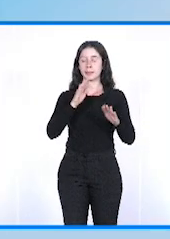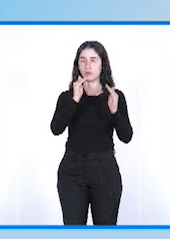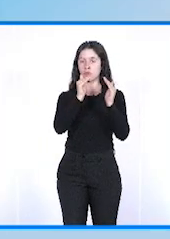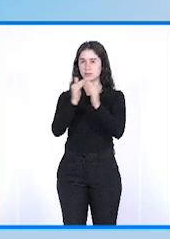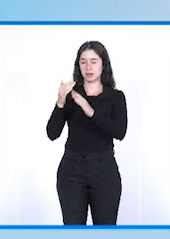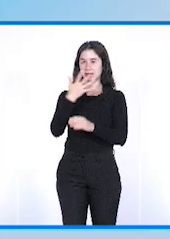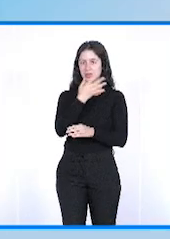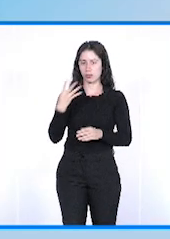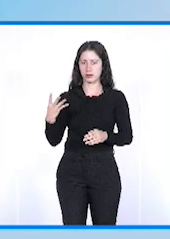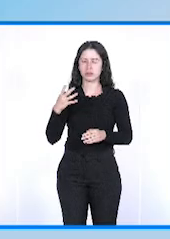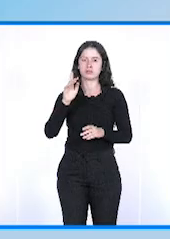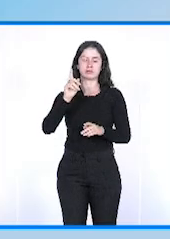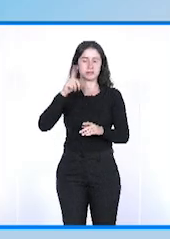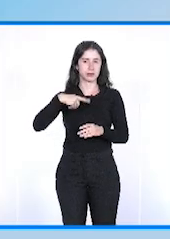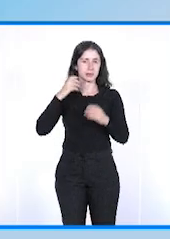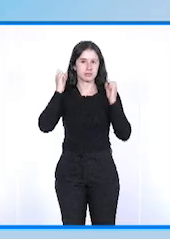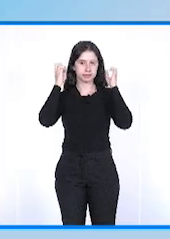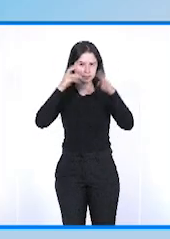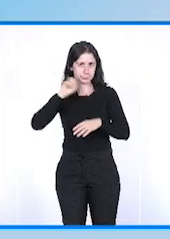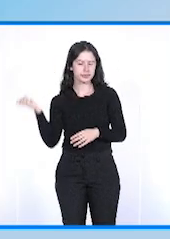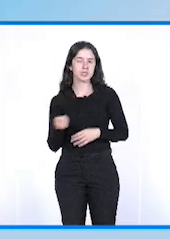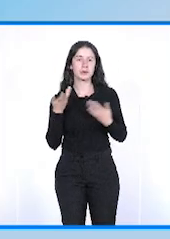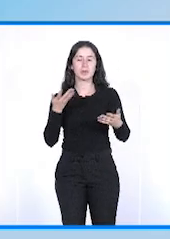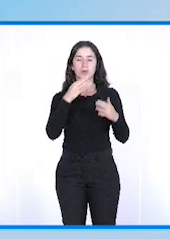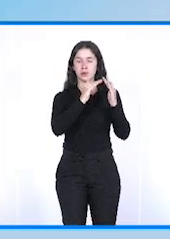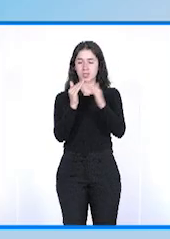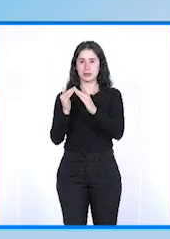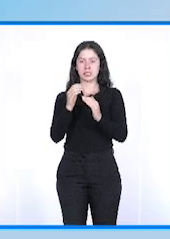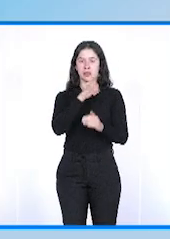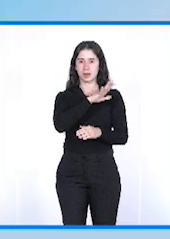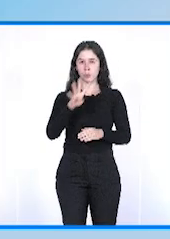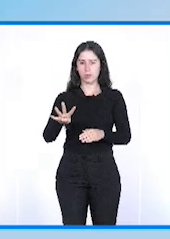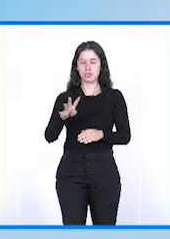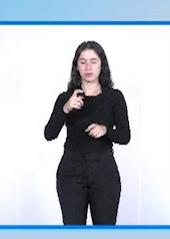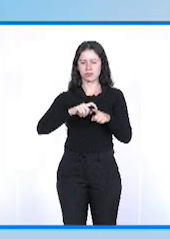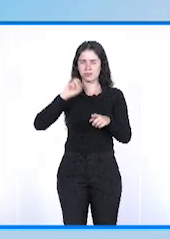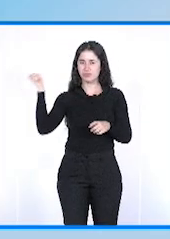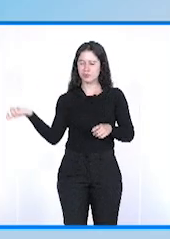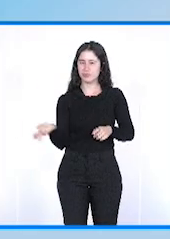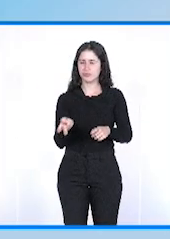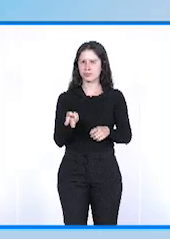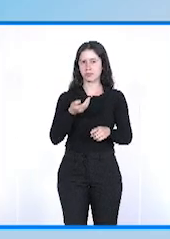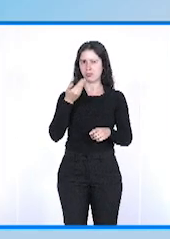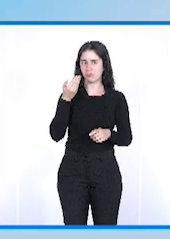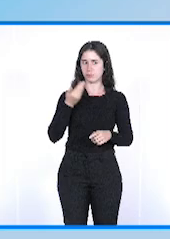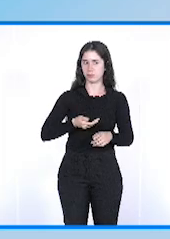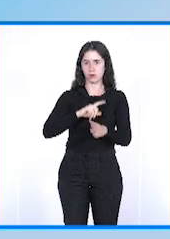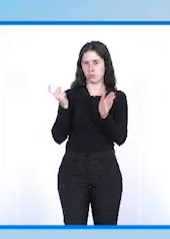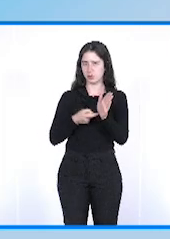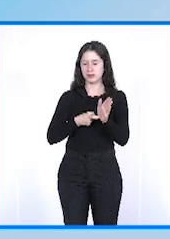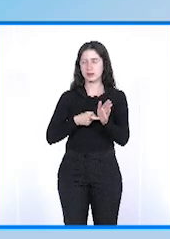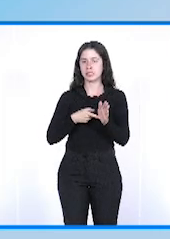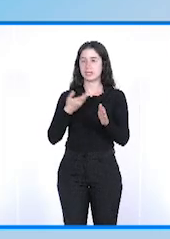viviendas bueno las residencias también son diversas pero las 54 viviendas existe una diversidad absoluta que representa muy bien la